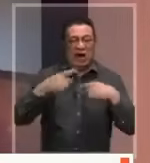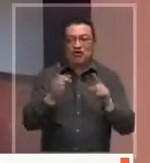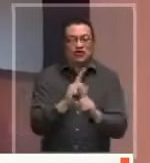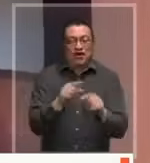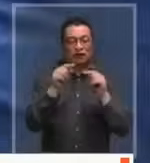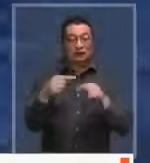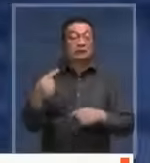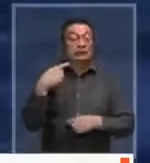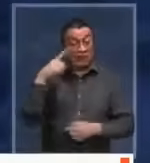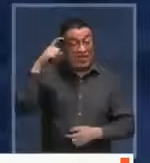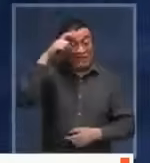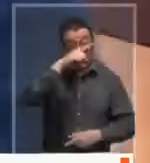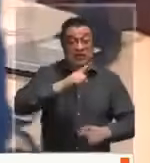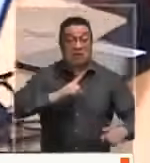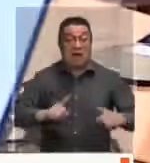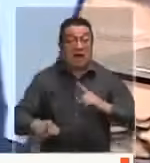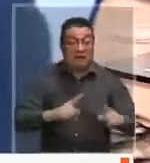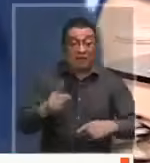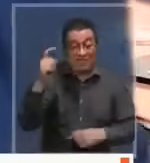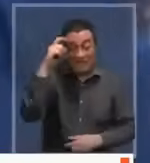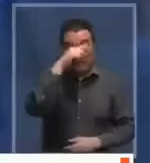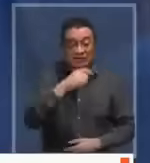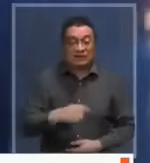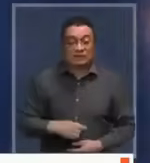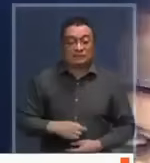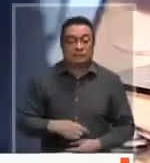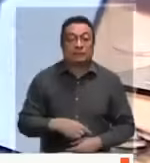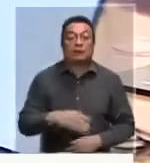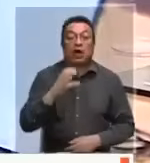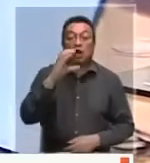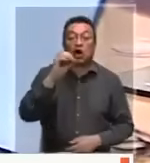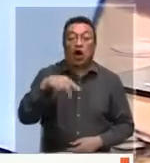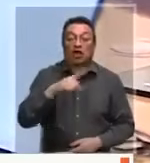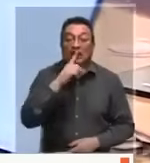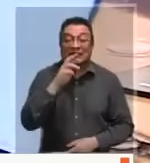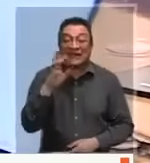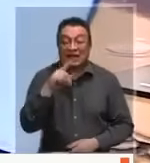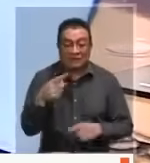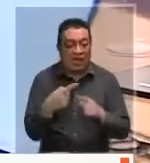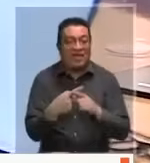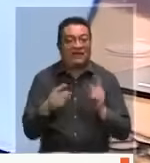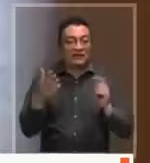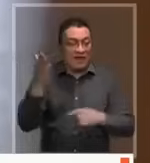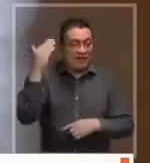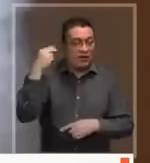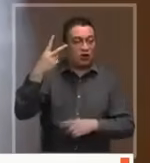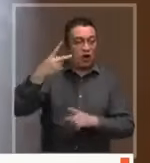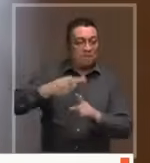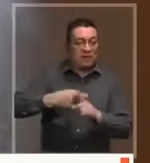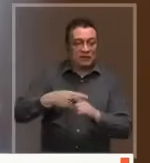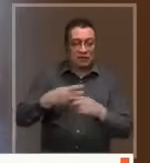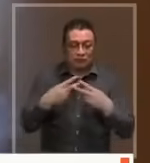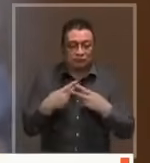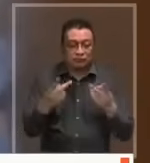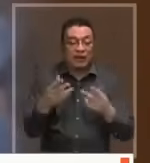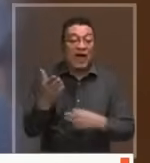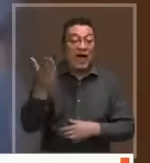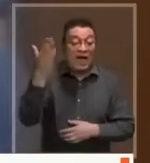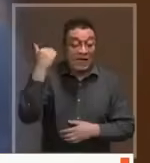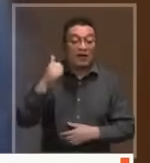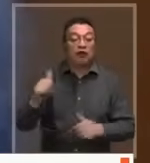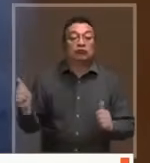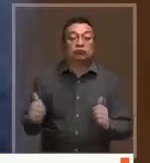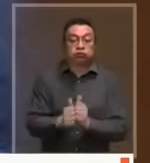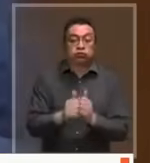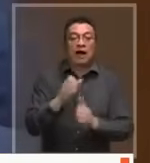muy difícil. Entrevista de Carlos Contreras muy distinta a su última aparición de hace 2 meses. En ese momento estaba acompañado